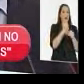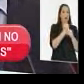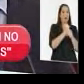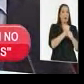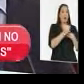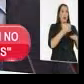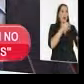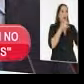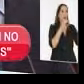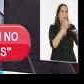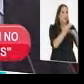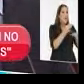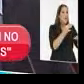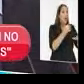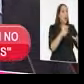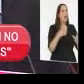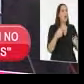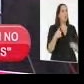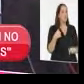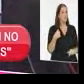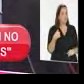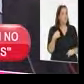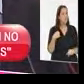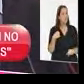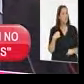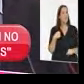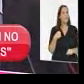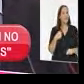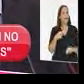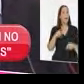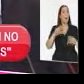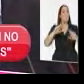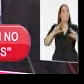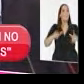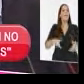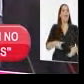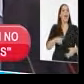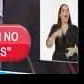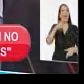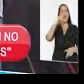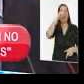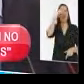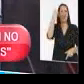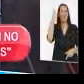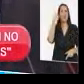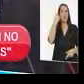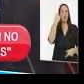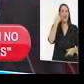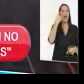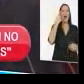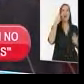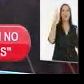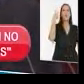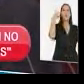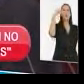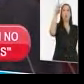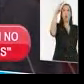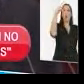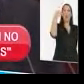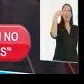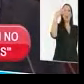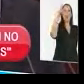una alternativa política. Te quiero hacer, Marita, una pregunta incómoda, pero de verdad es una duda que tengo genuina. Cuando te escucho